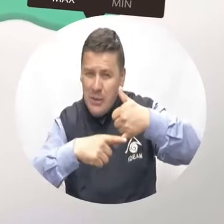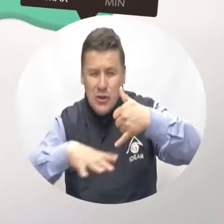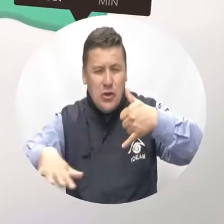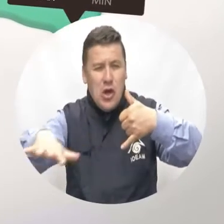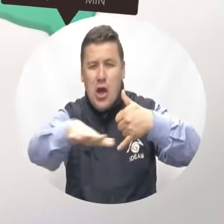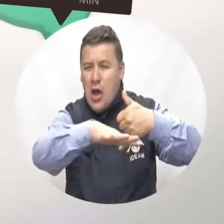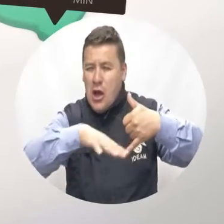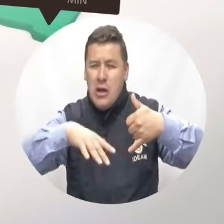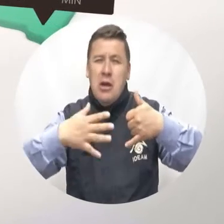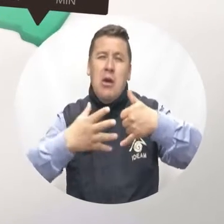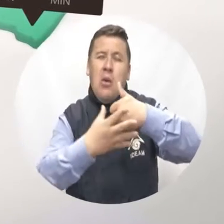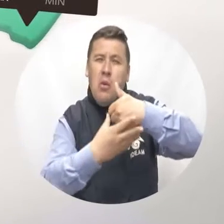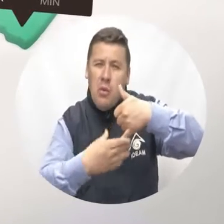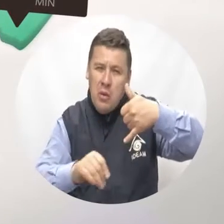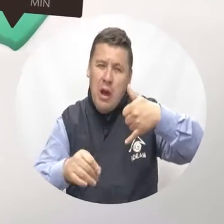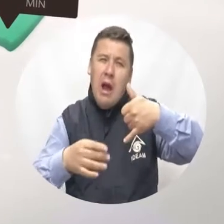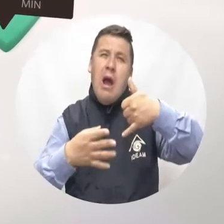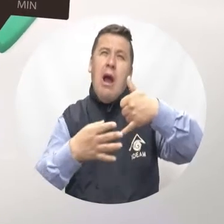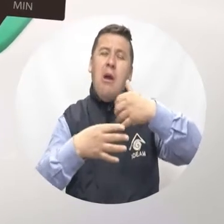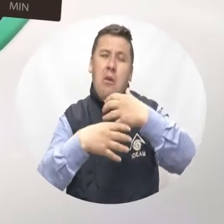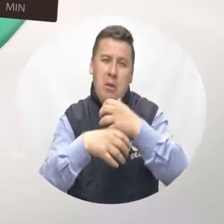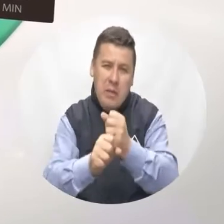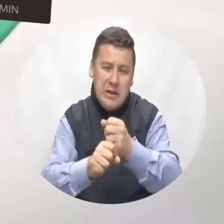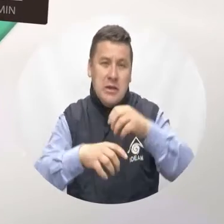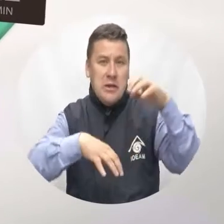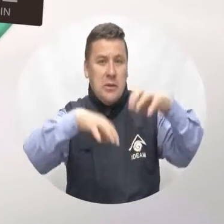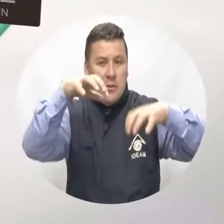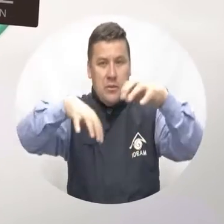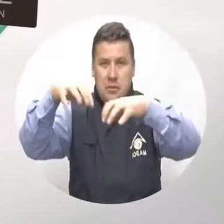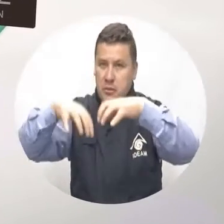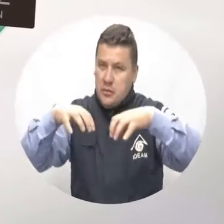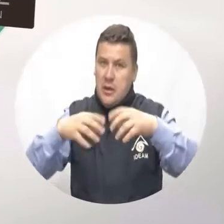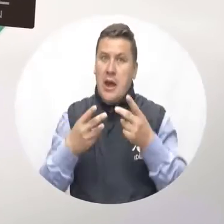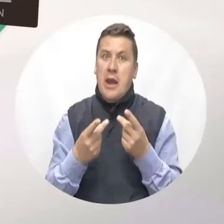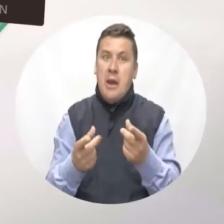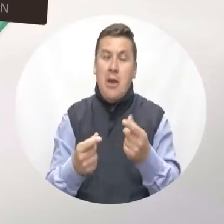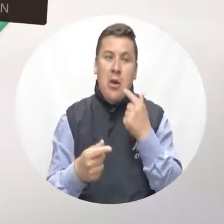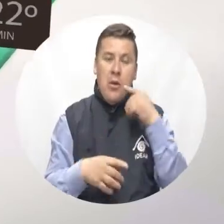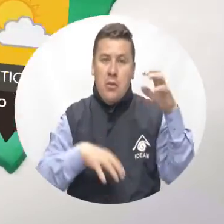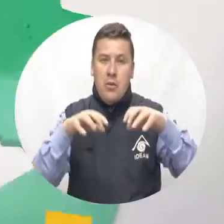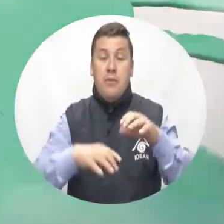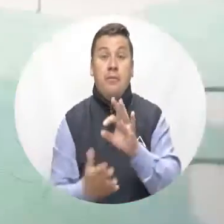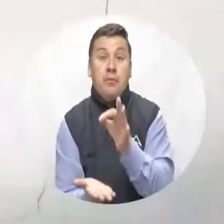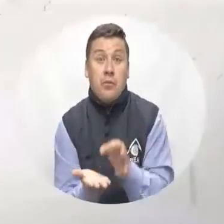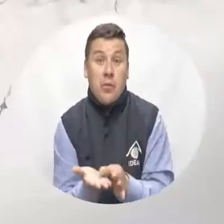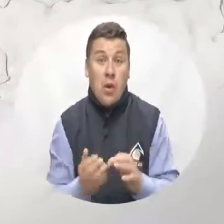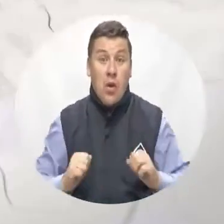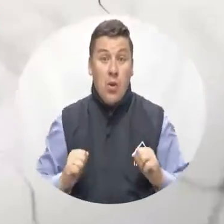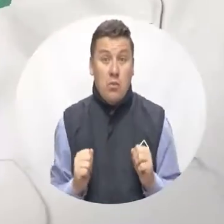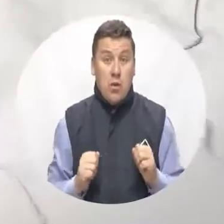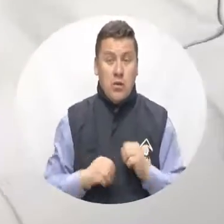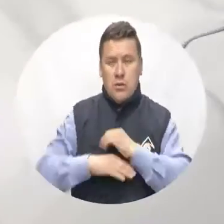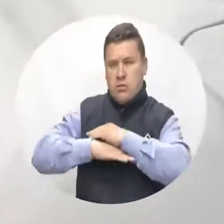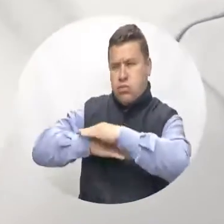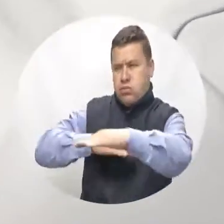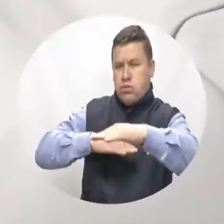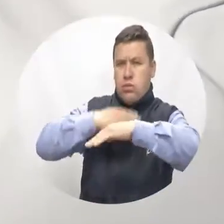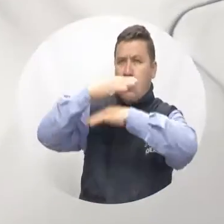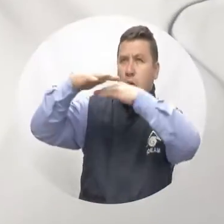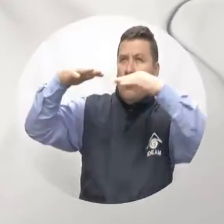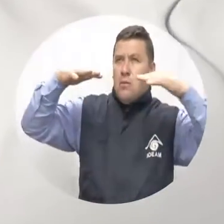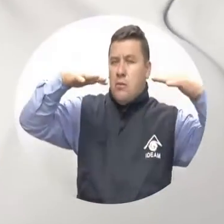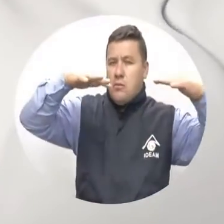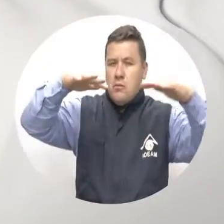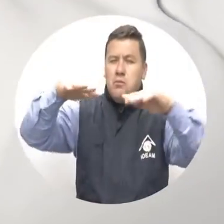la Amazonía. En Amazonas, Guainía, Guaviare y Vaupés vendrán humedades ligeras. Bogotá y su sabana despiertan con